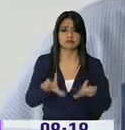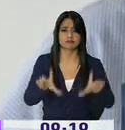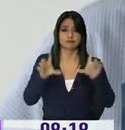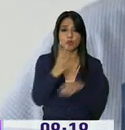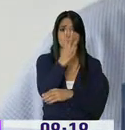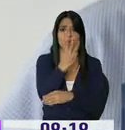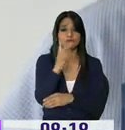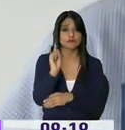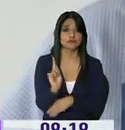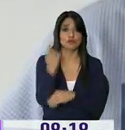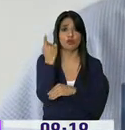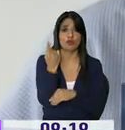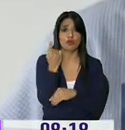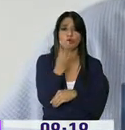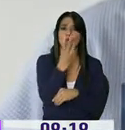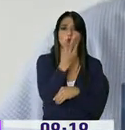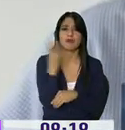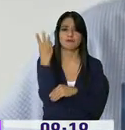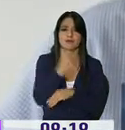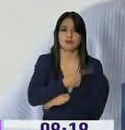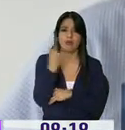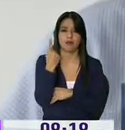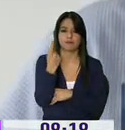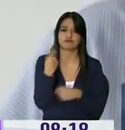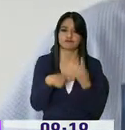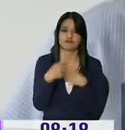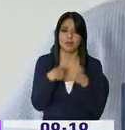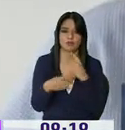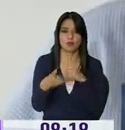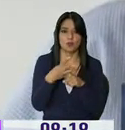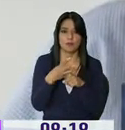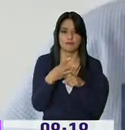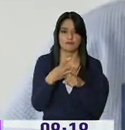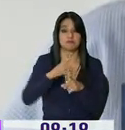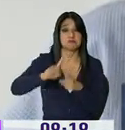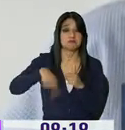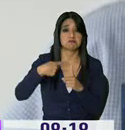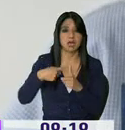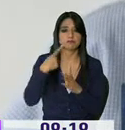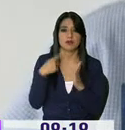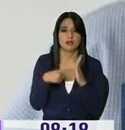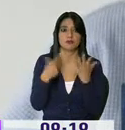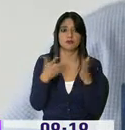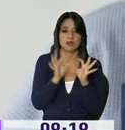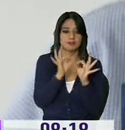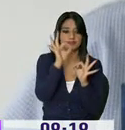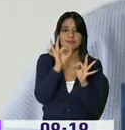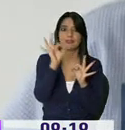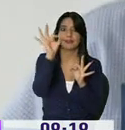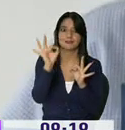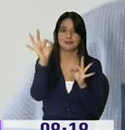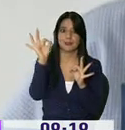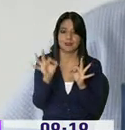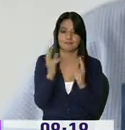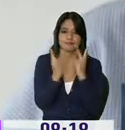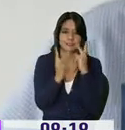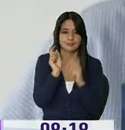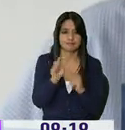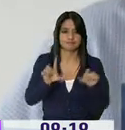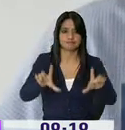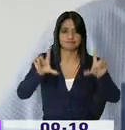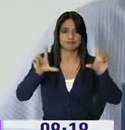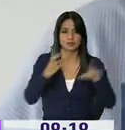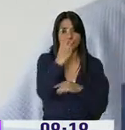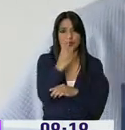solamente el sitio de cyberday.es. A eso habrá que sumarle cuando tengamos las estadísticas, las visitas directas que tienen